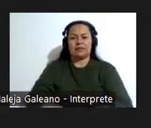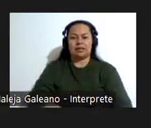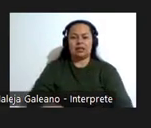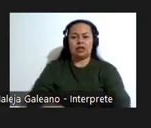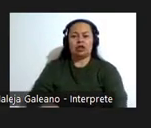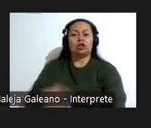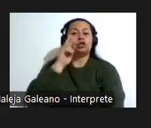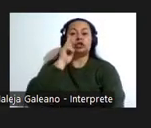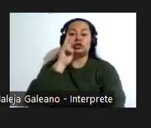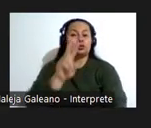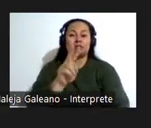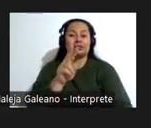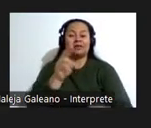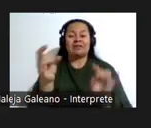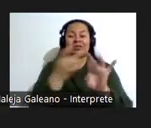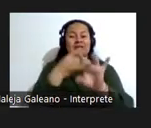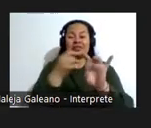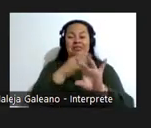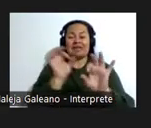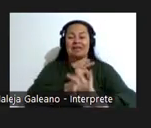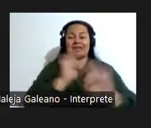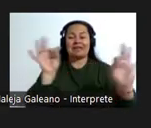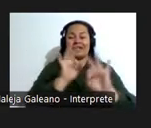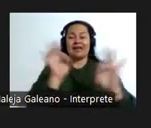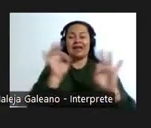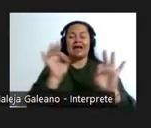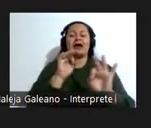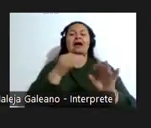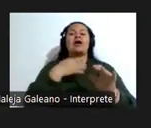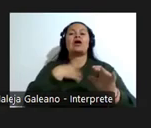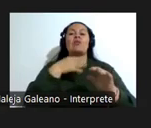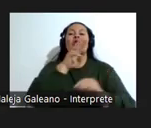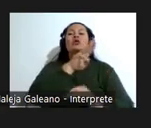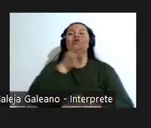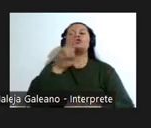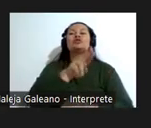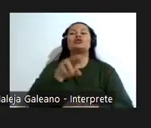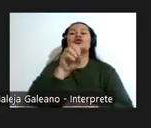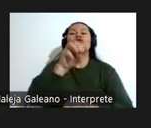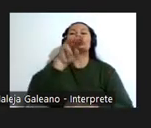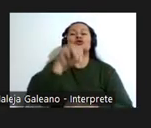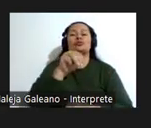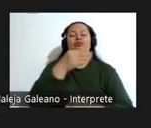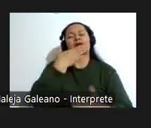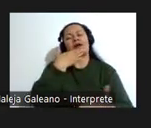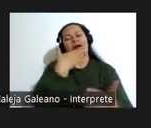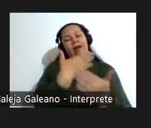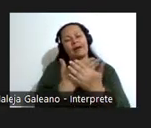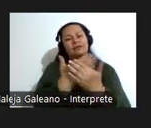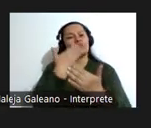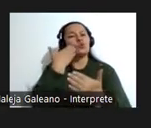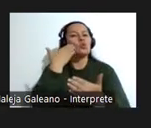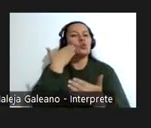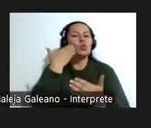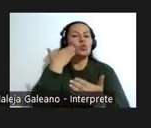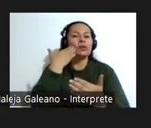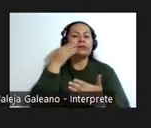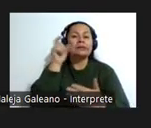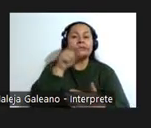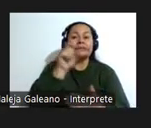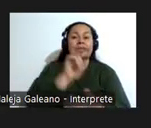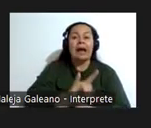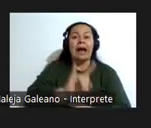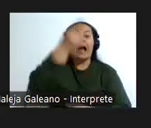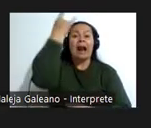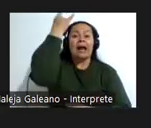viendo el chat ni estoy viendo la pantalla del Zoom, así que les agradecería en el momento en que requieran algo, me lo